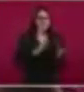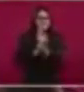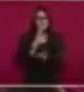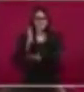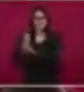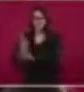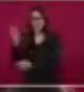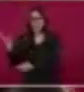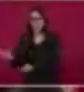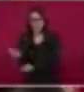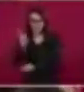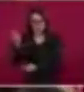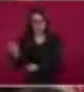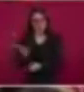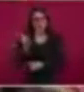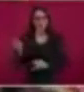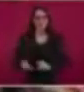originarios.